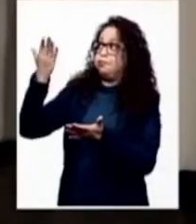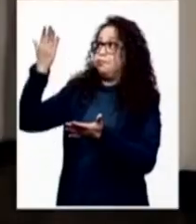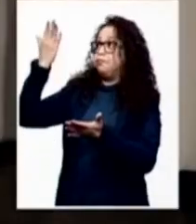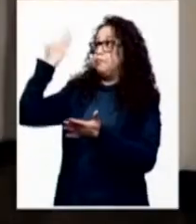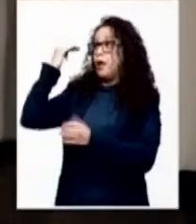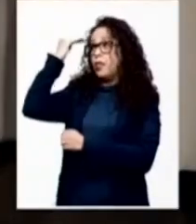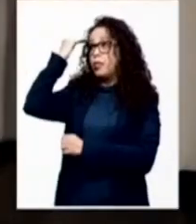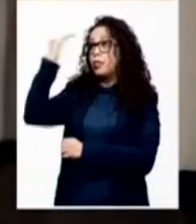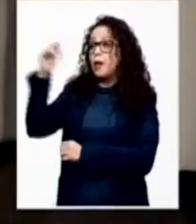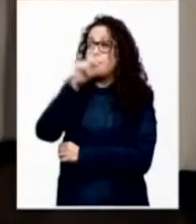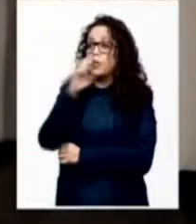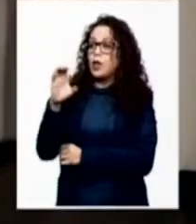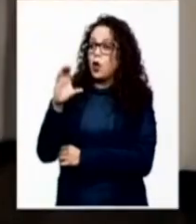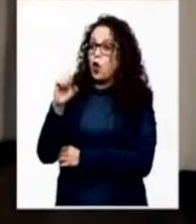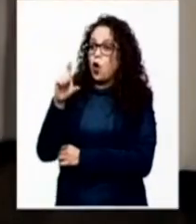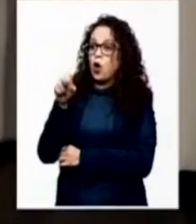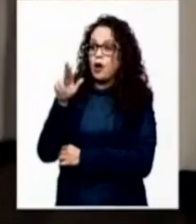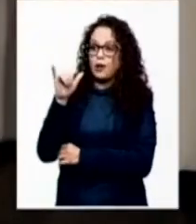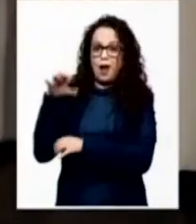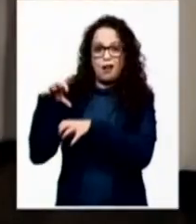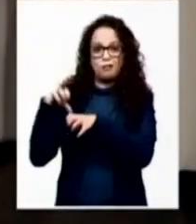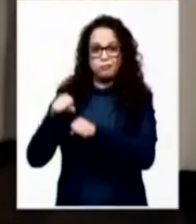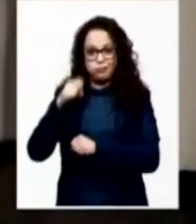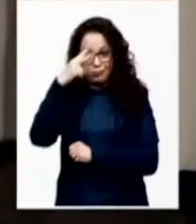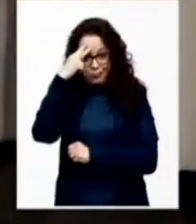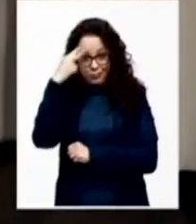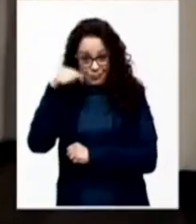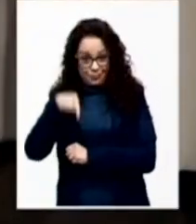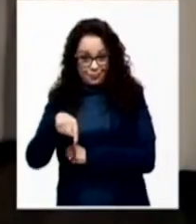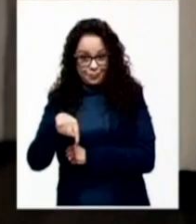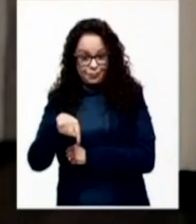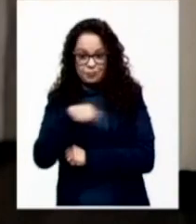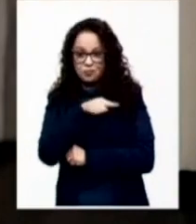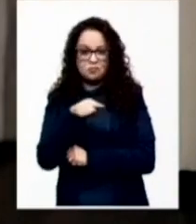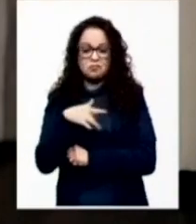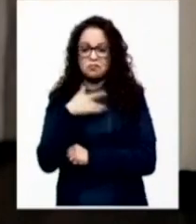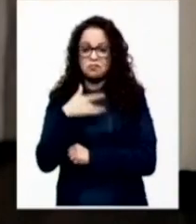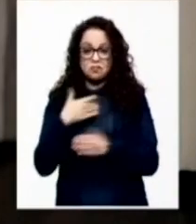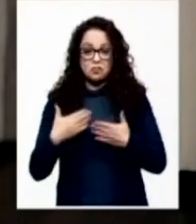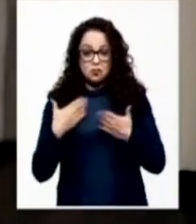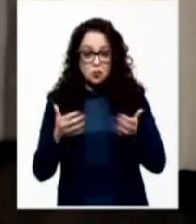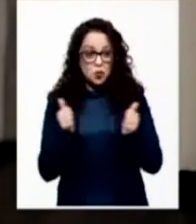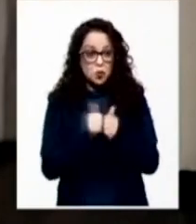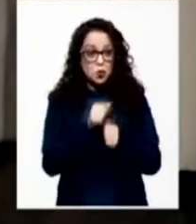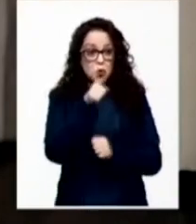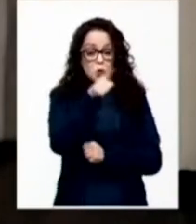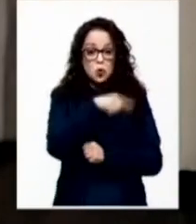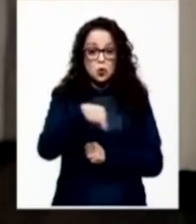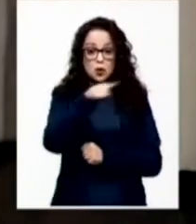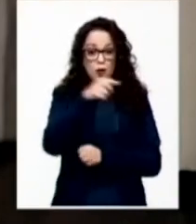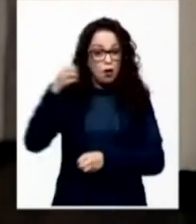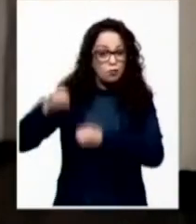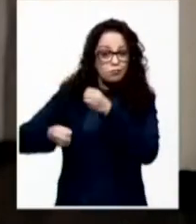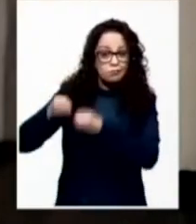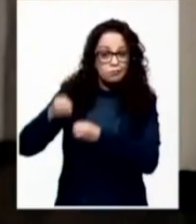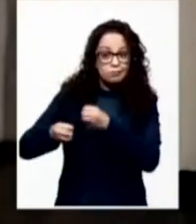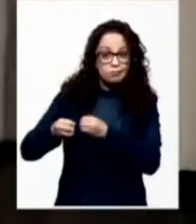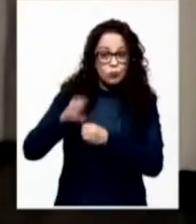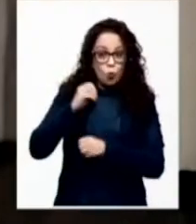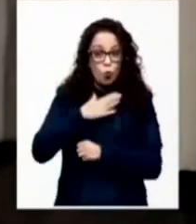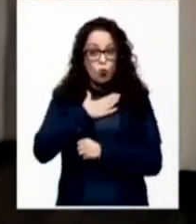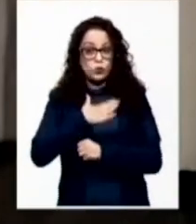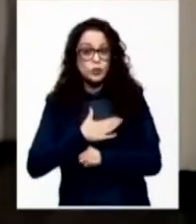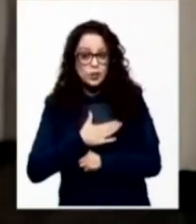las y los mexicanos no en su justicia y Porque además cuando